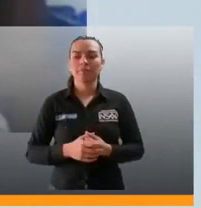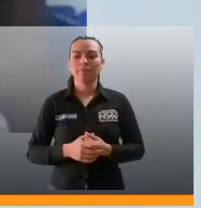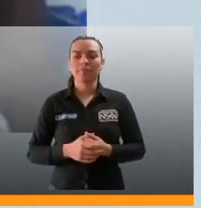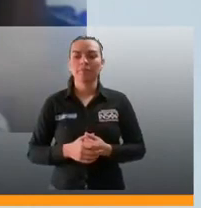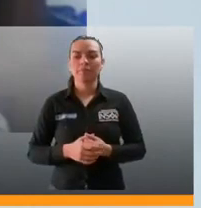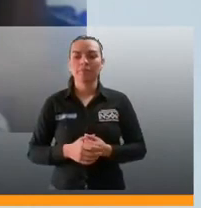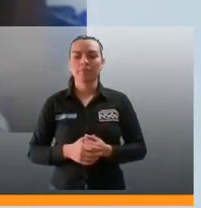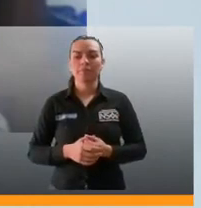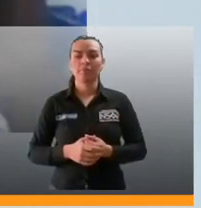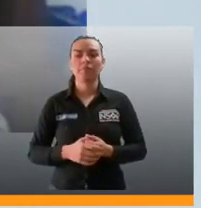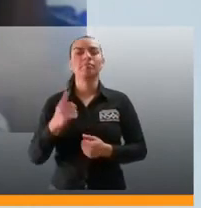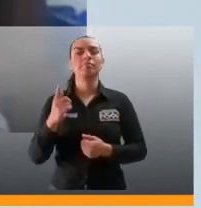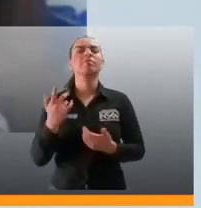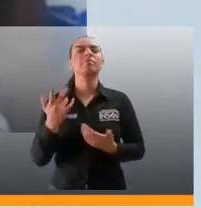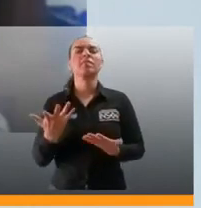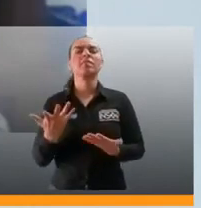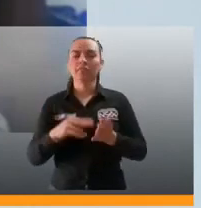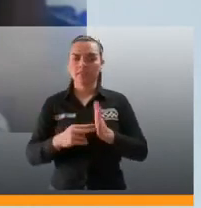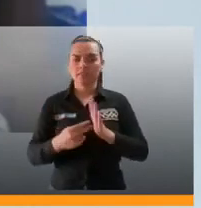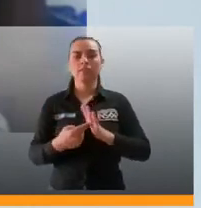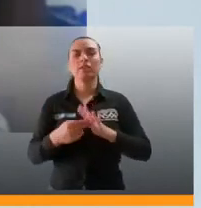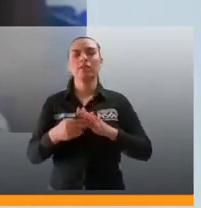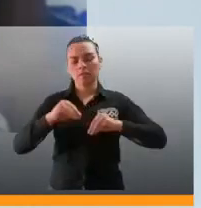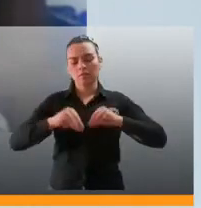la labor de poder integrar